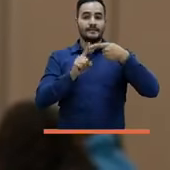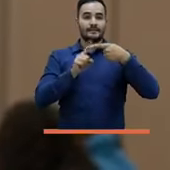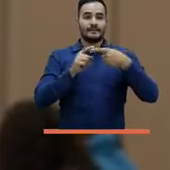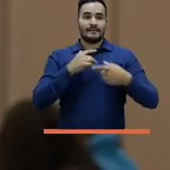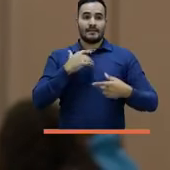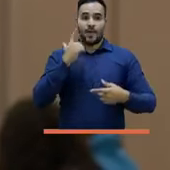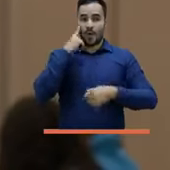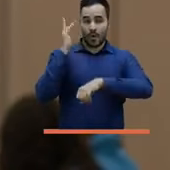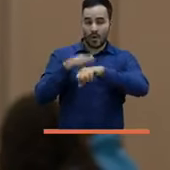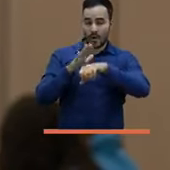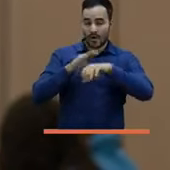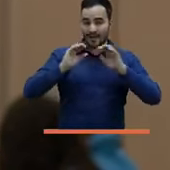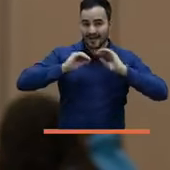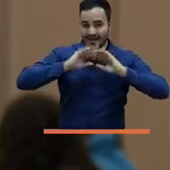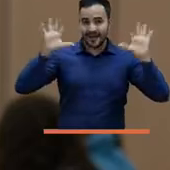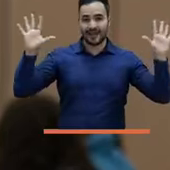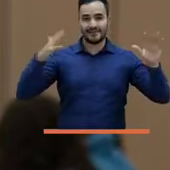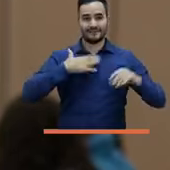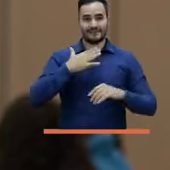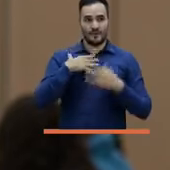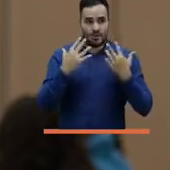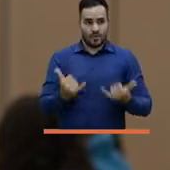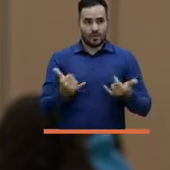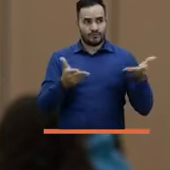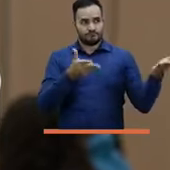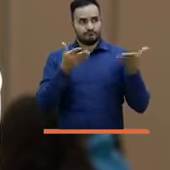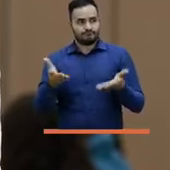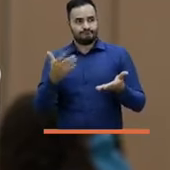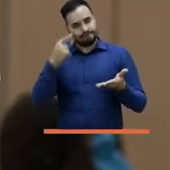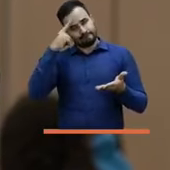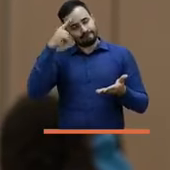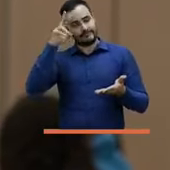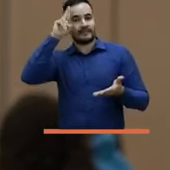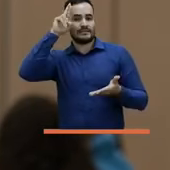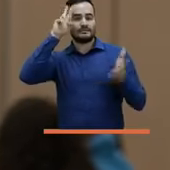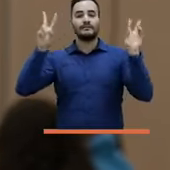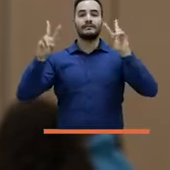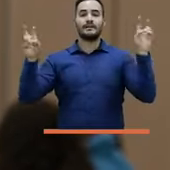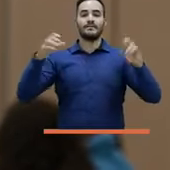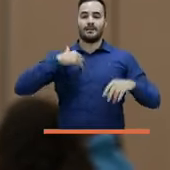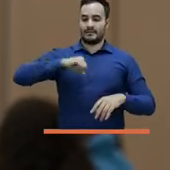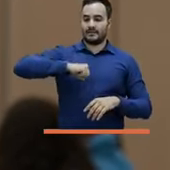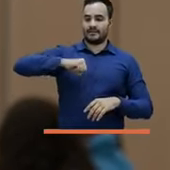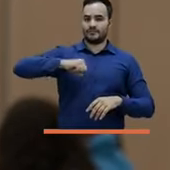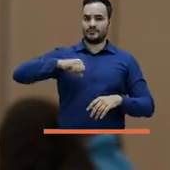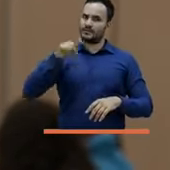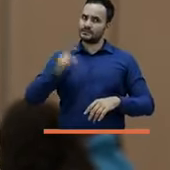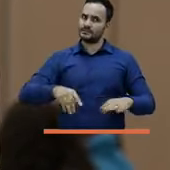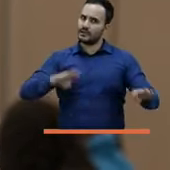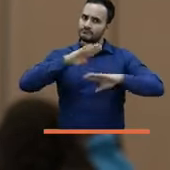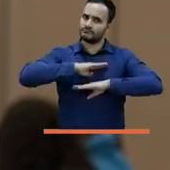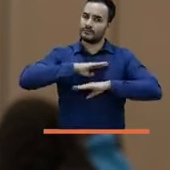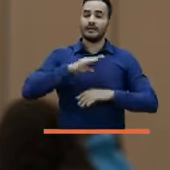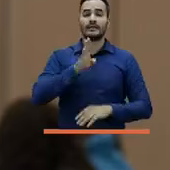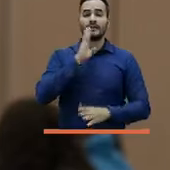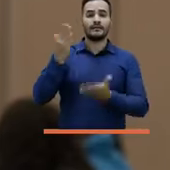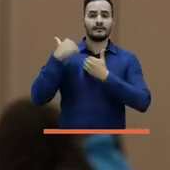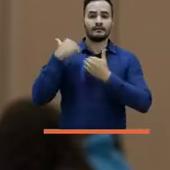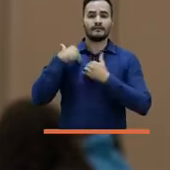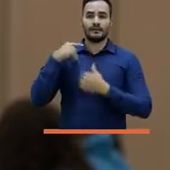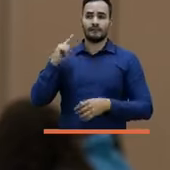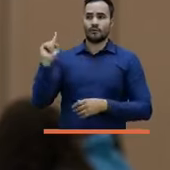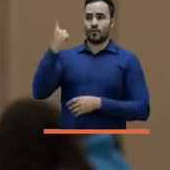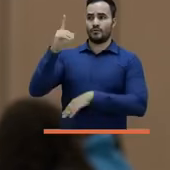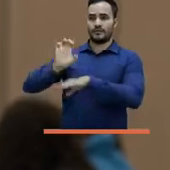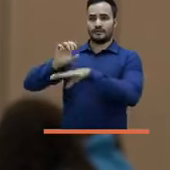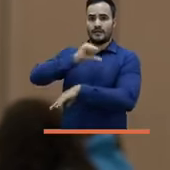vista que aquí también estamos frente a una pregunta que tiene que ver con la garantía de derechos y la garantía de derechos no es responsabilidad del sector privado la garantía de derechos de